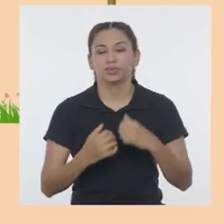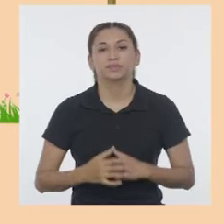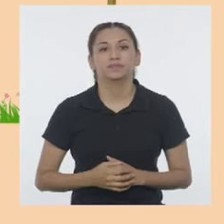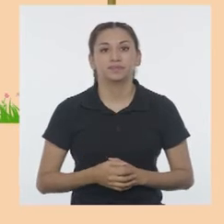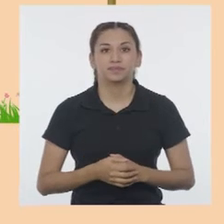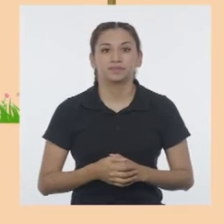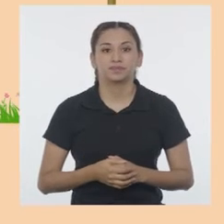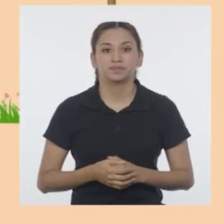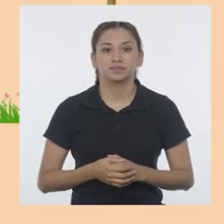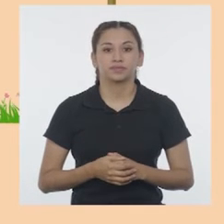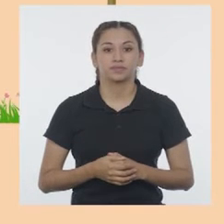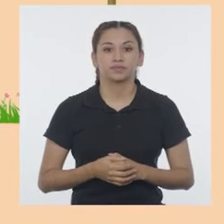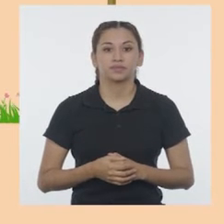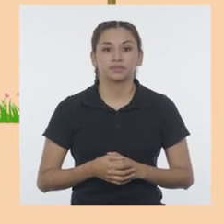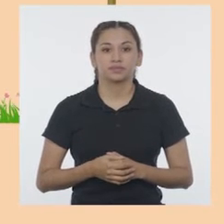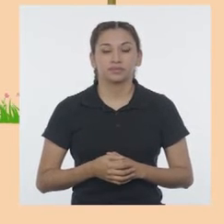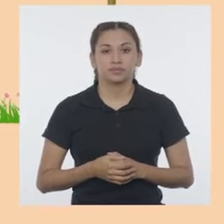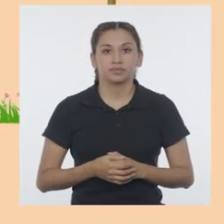apoyarlo.